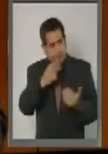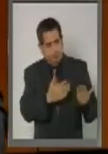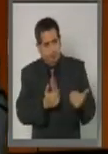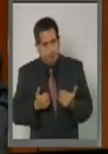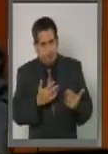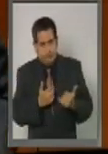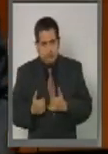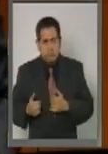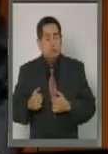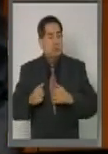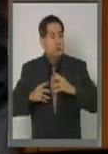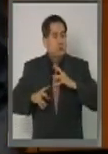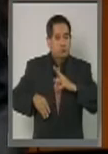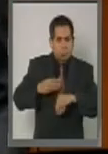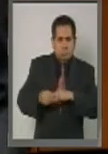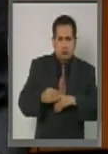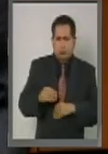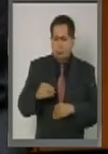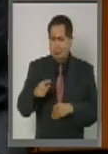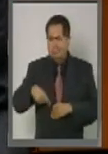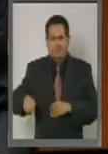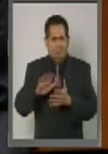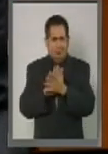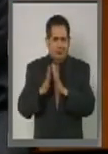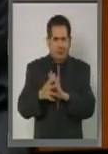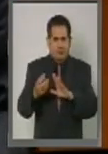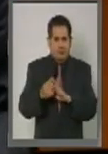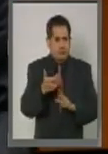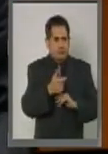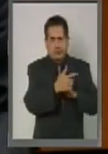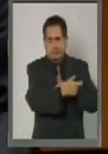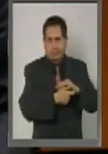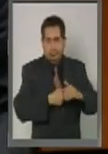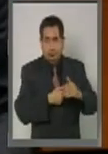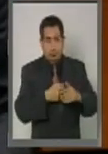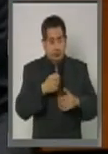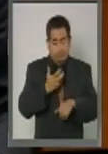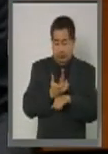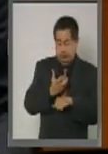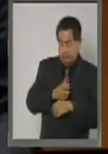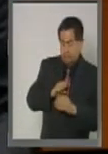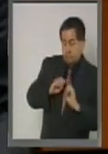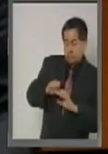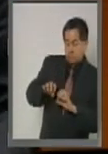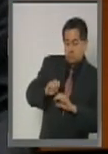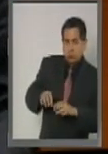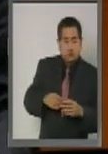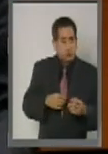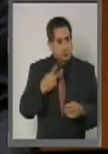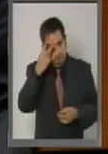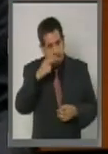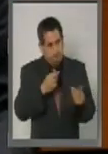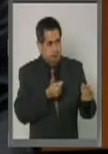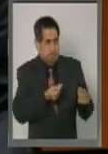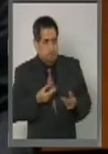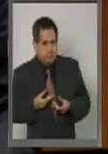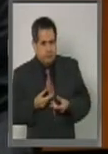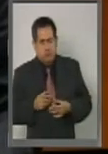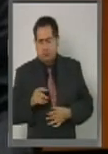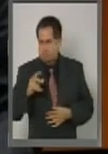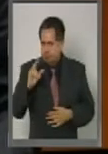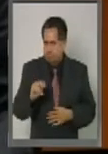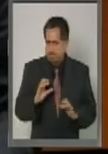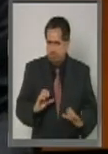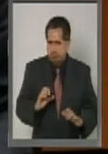en efectivo hacia las manos de las organizaciones criminales. Sin embargo, quiero